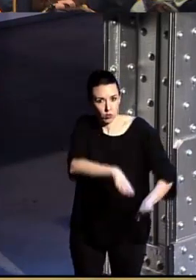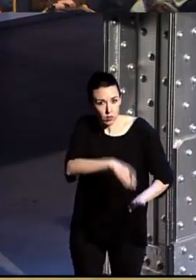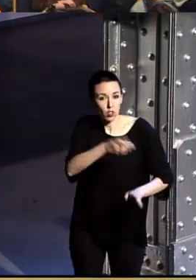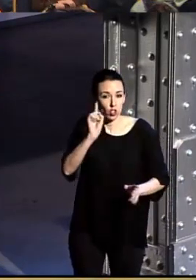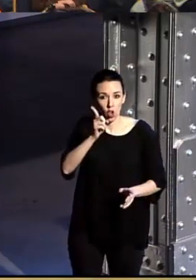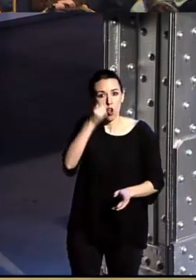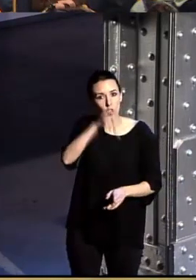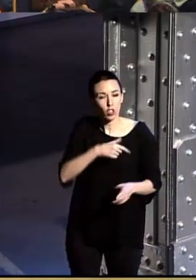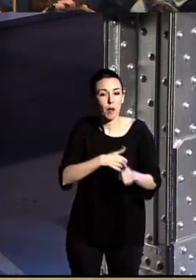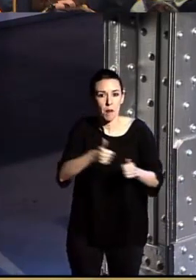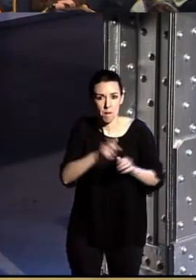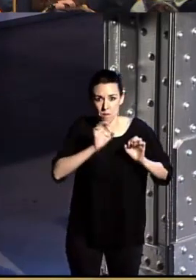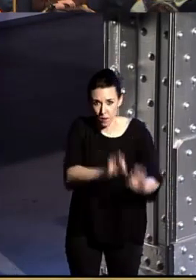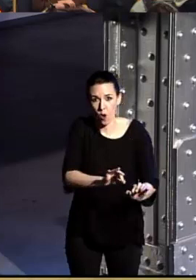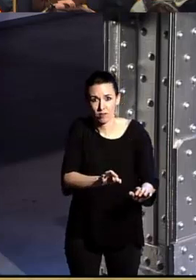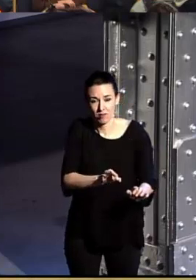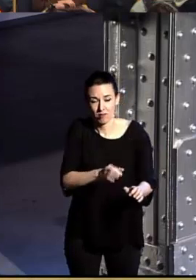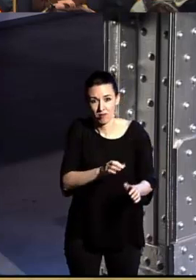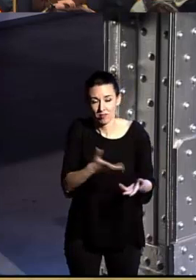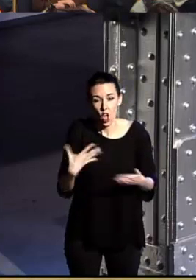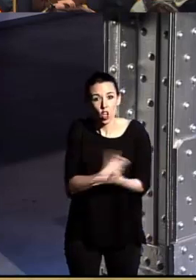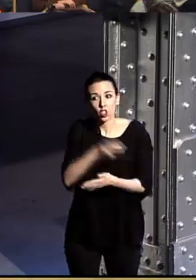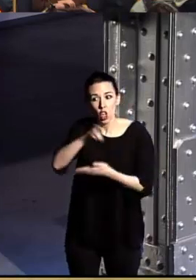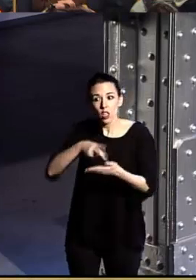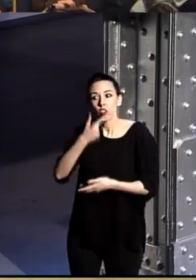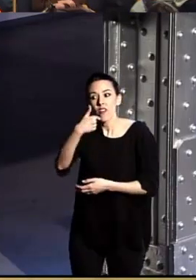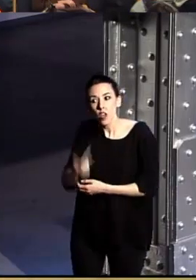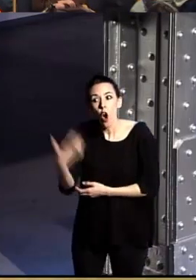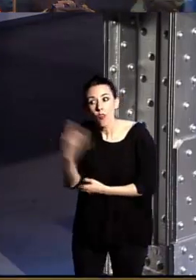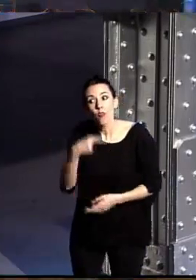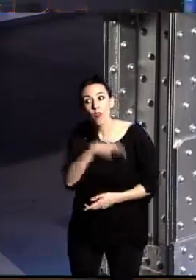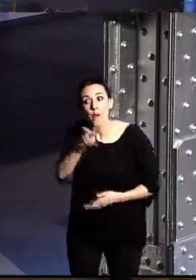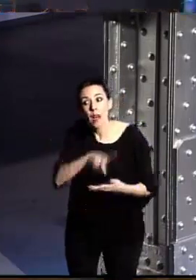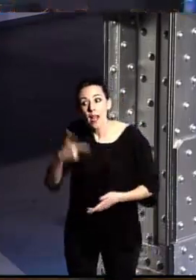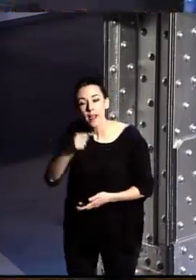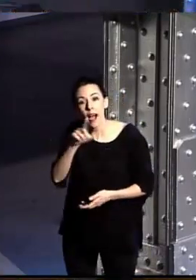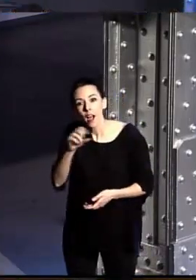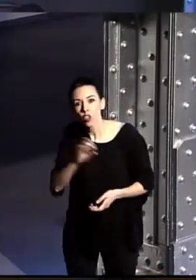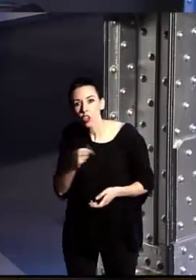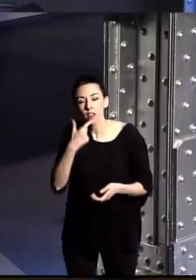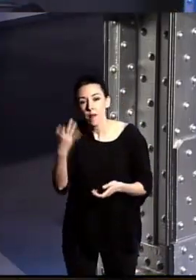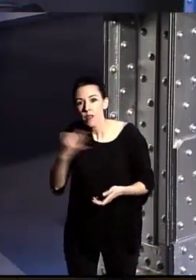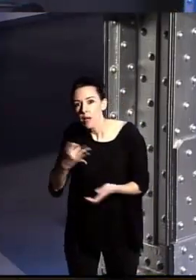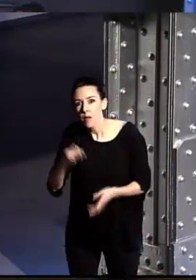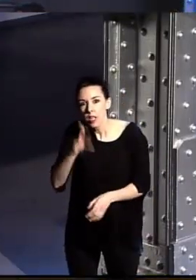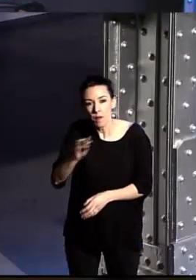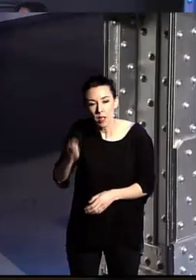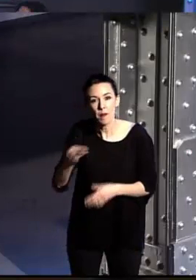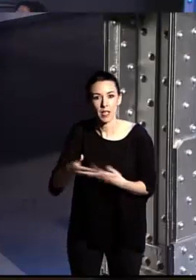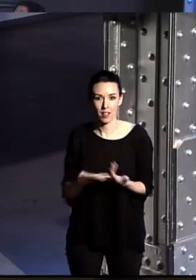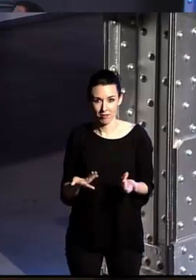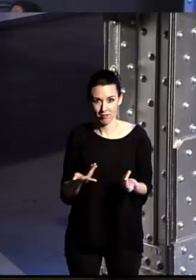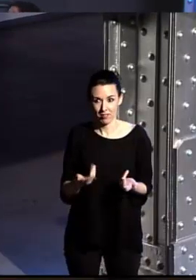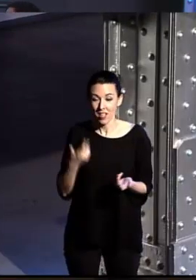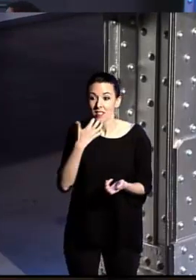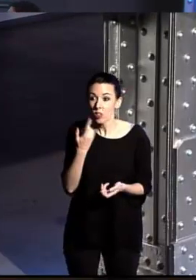sino también proselitista. Entonces yo a todos mis lectores les digo, y tienes que leer, y léete Tormento, y léete los episodios, y venga, y venga. Y